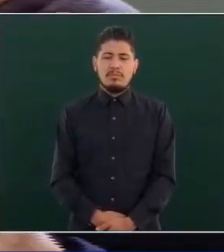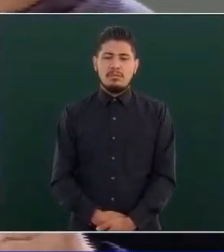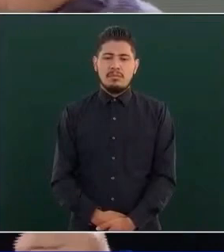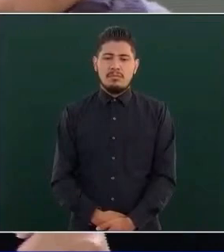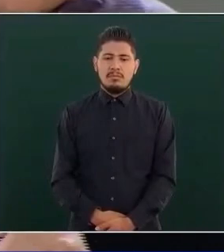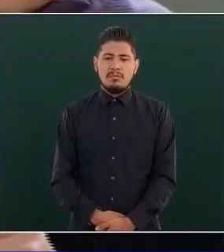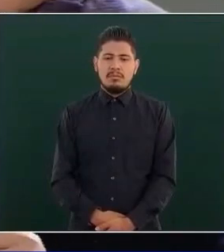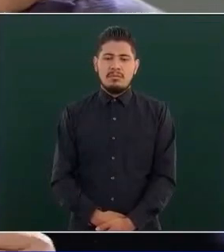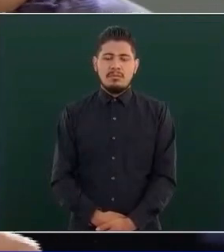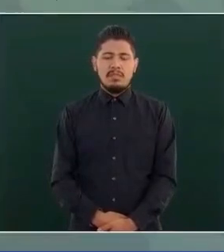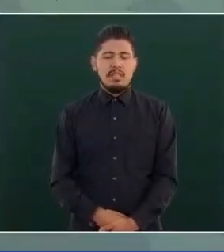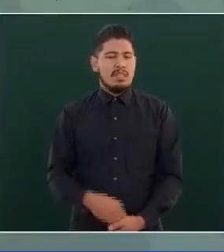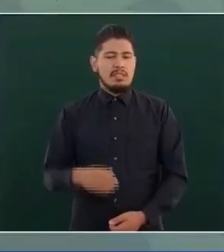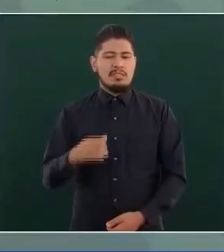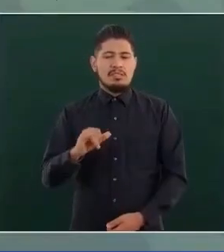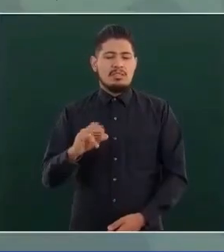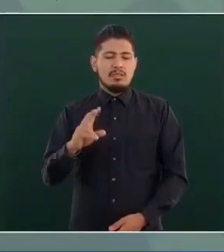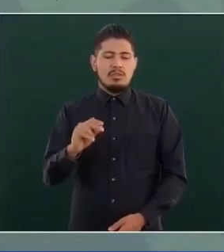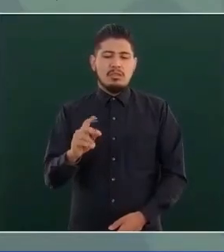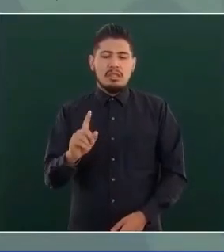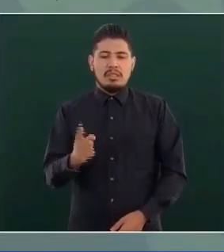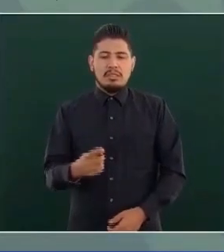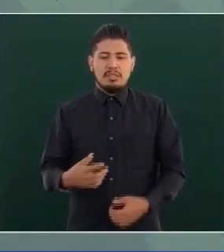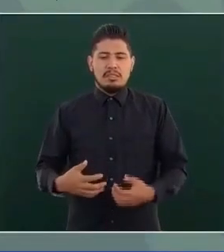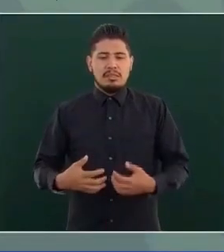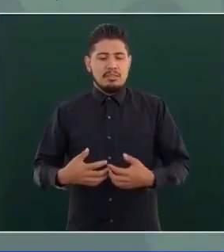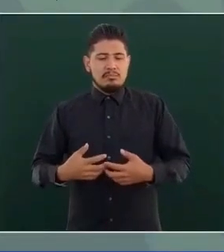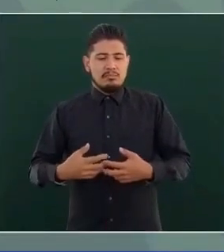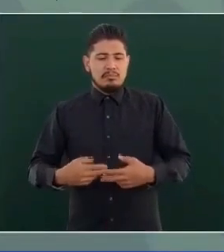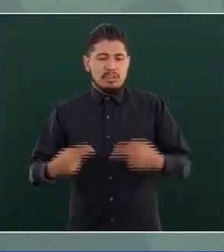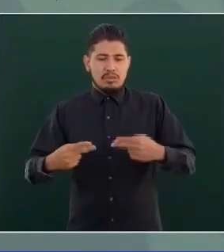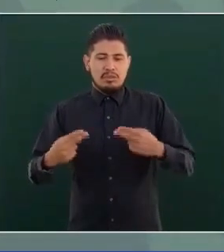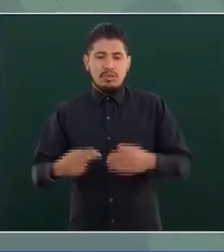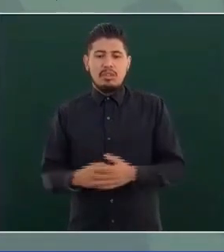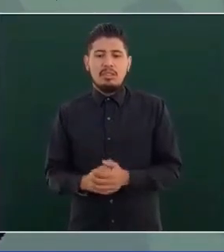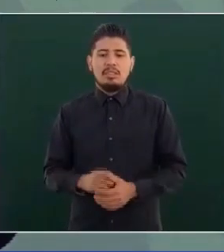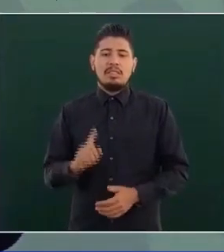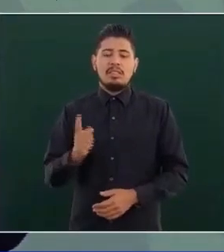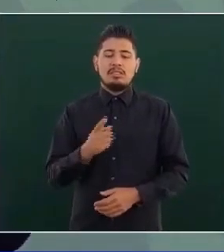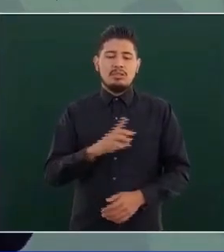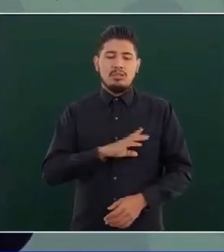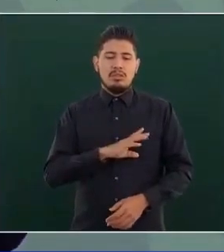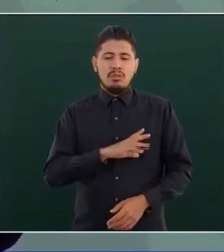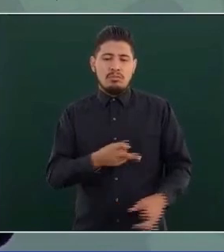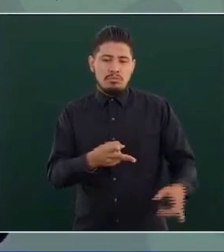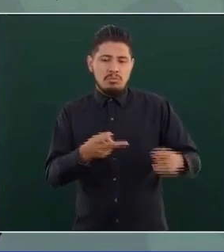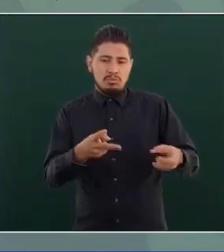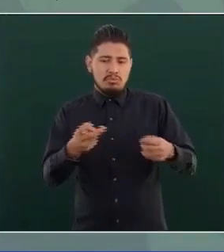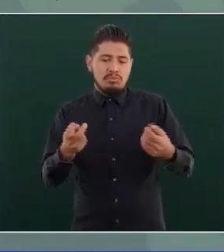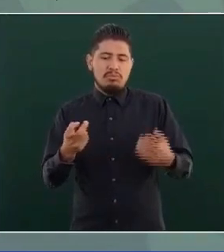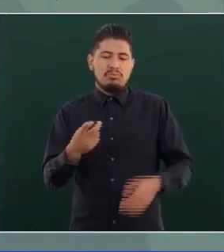los que actúan así ni siquiera son empresarios, son traficantes de influencia.